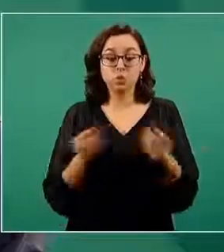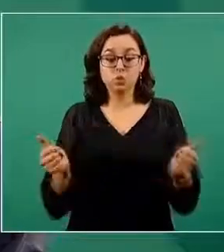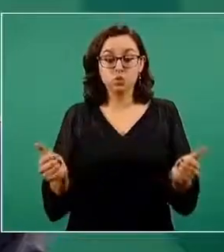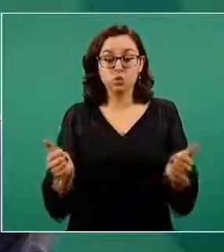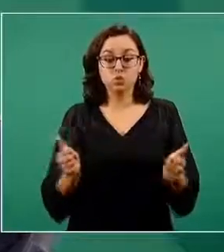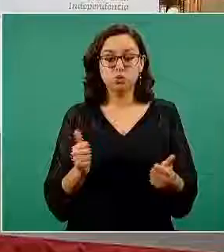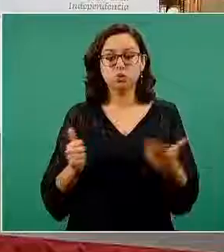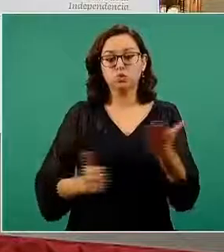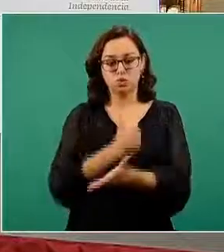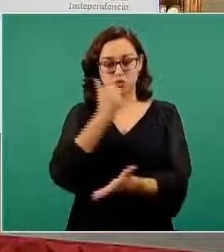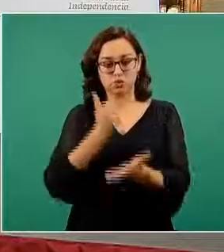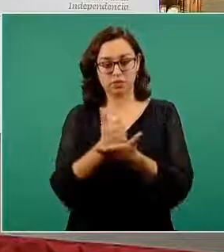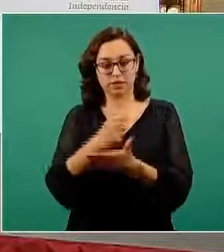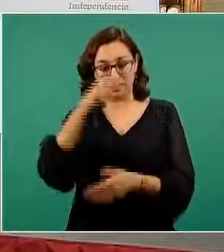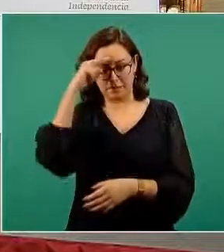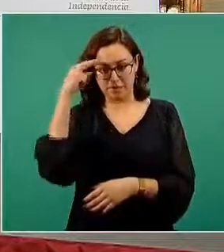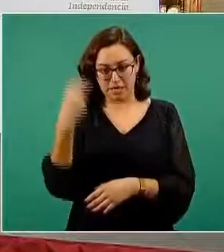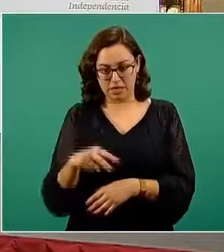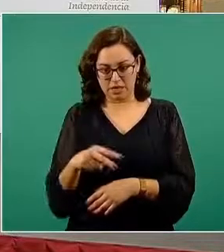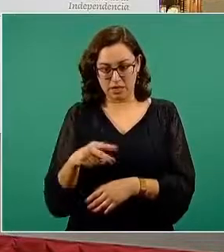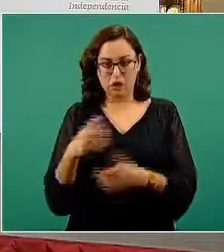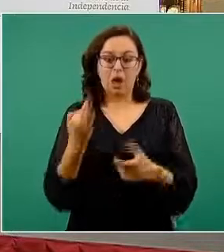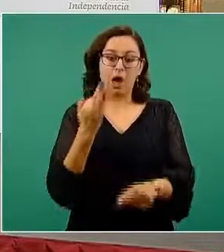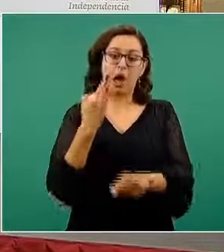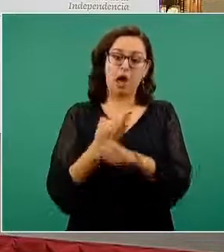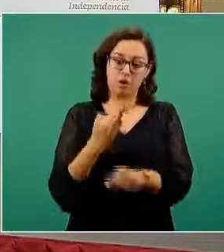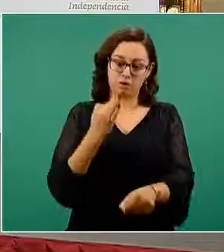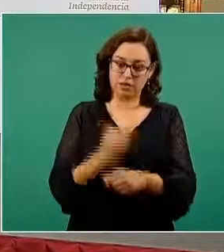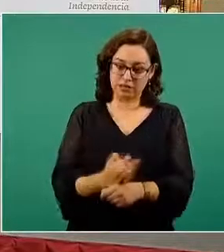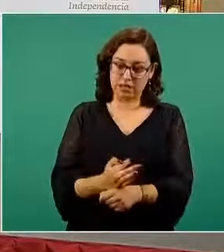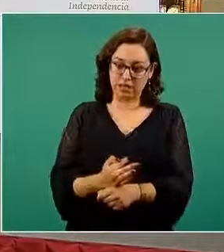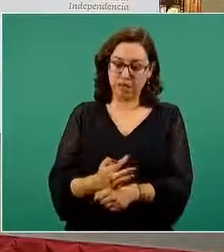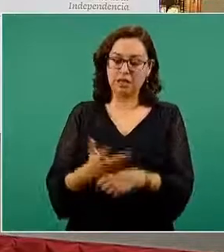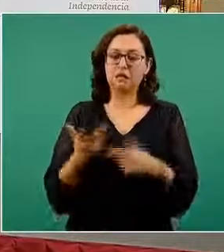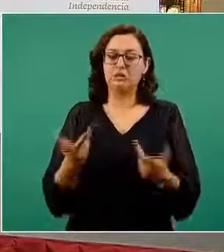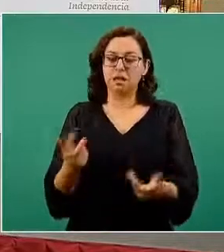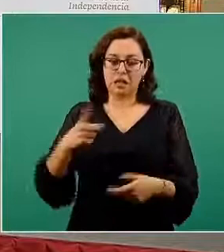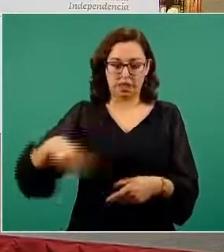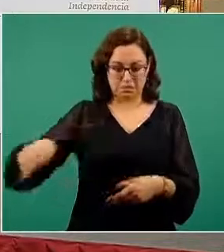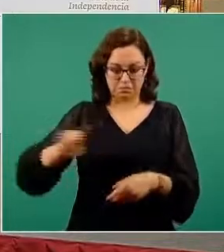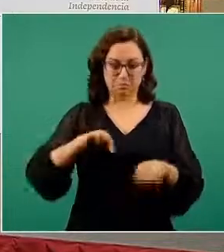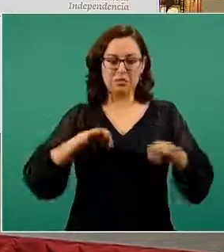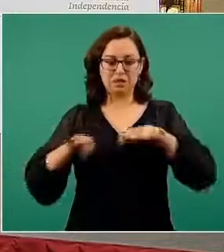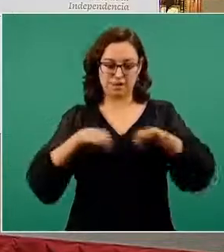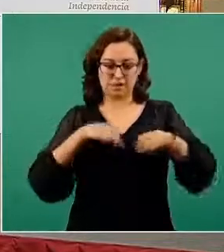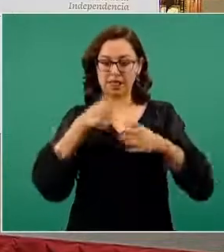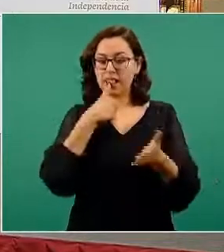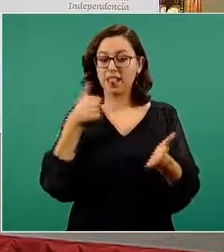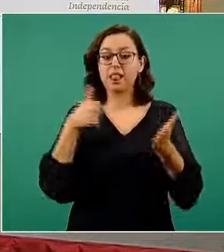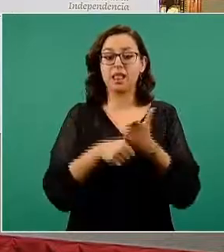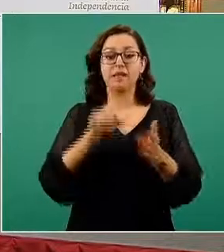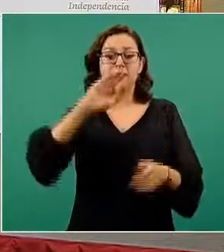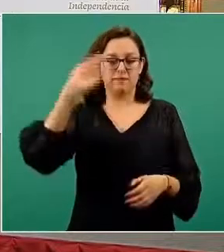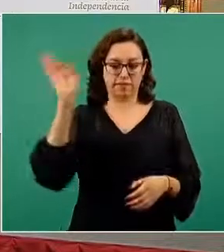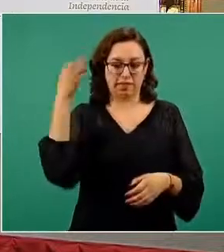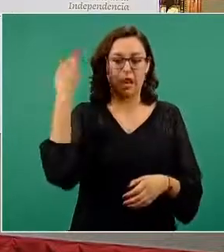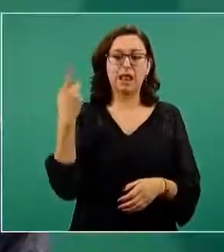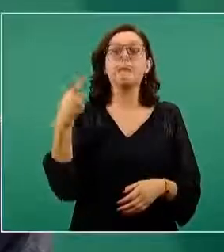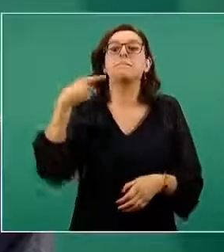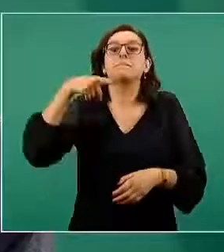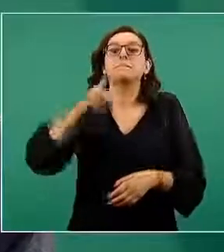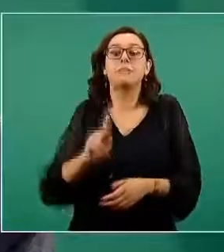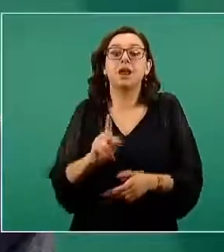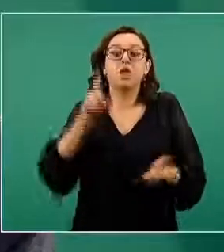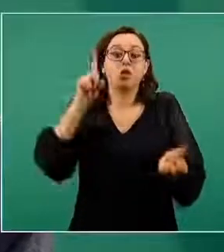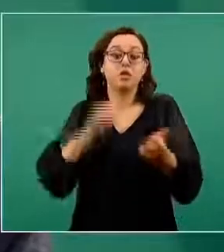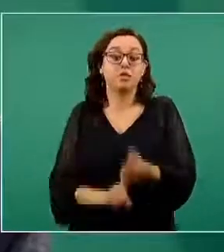local. Aun cuando trabajen en una oficina federal, como es el Servicio Postal Mexicano, esto está ocurriendo en la Ciudad de México, por lo tanto